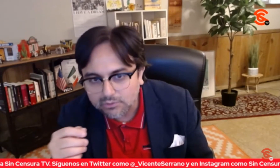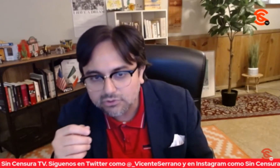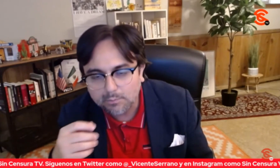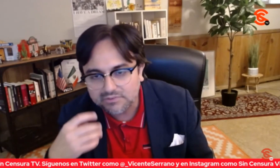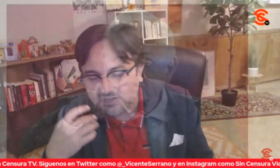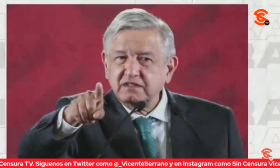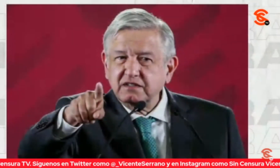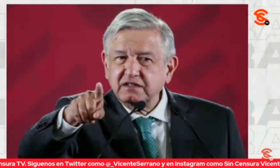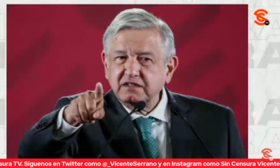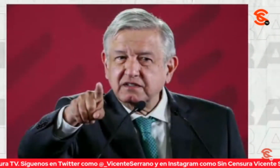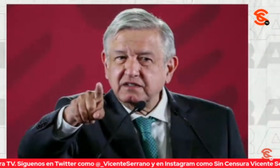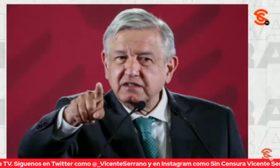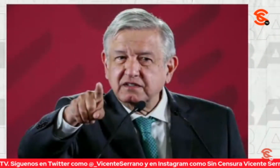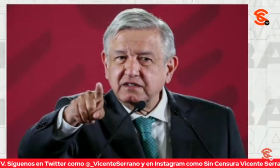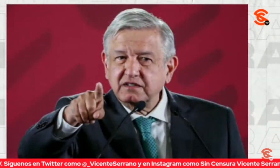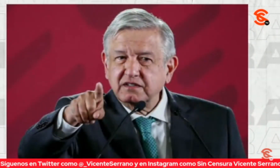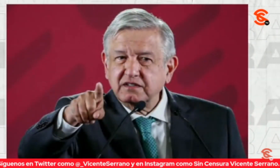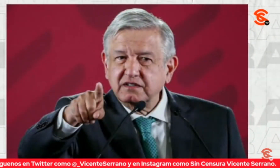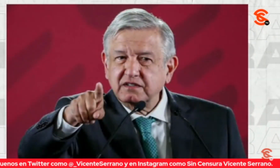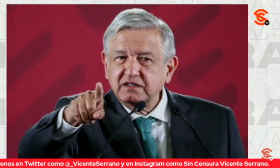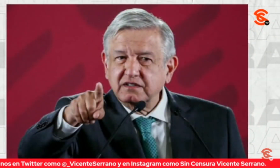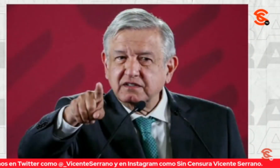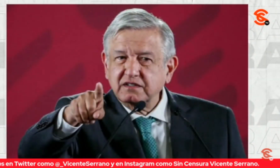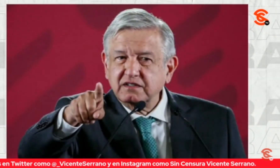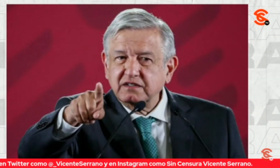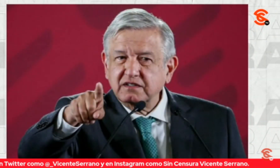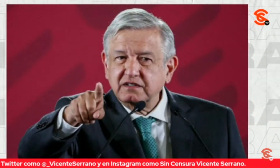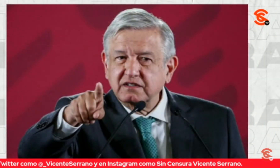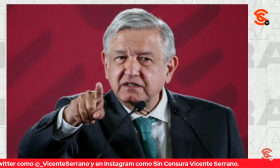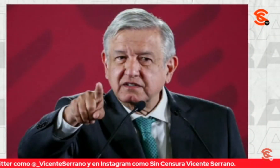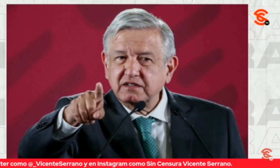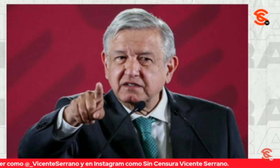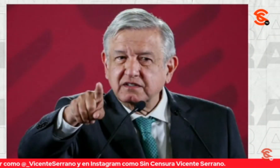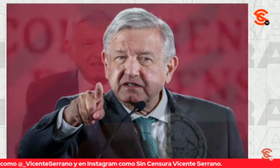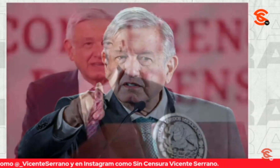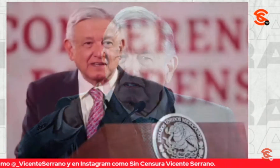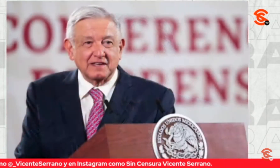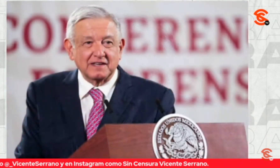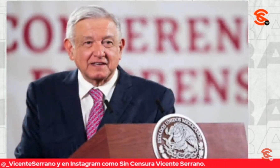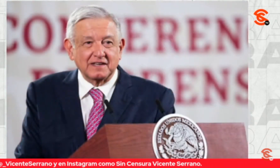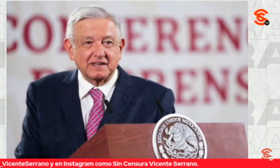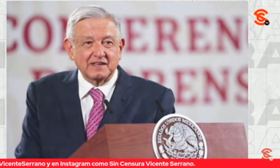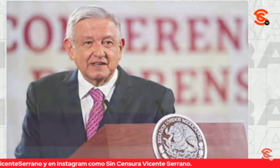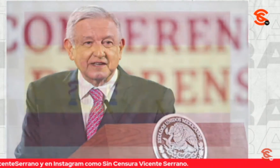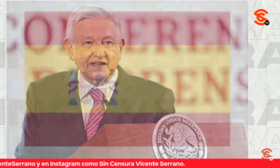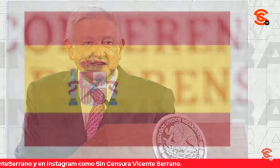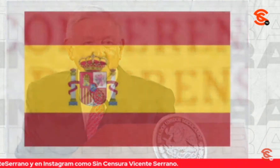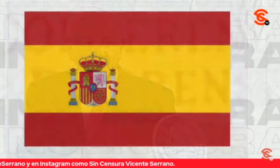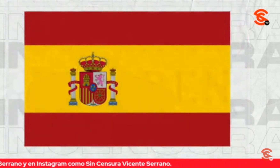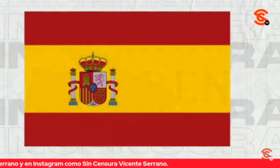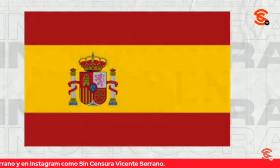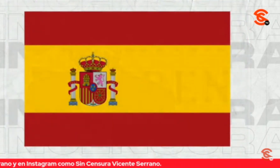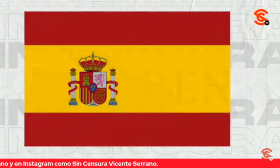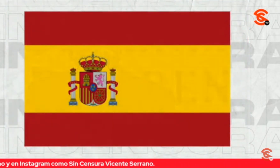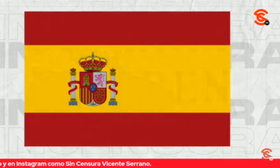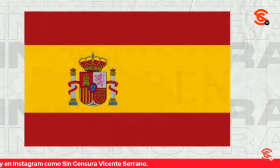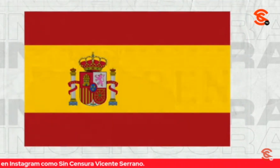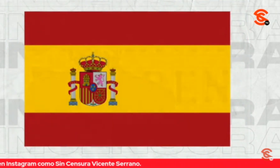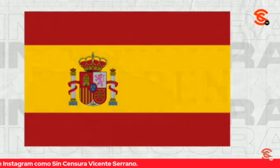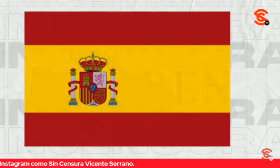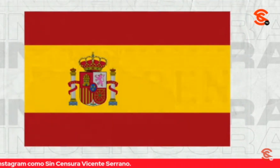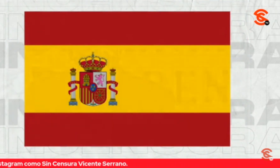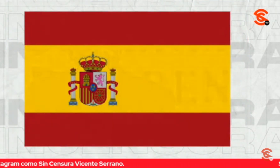ayuda mucho, pues si la economía de un país se refleja en la aprobación de las autoridades y pues si está bien, le